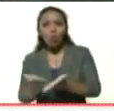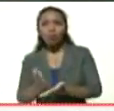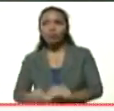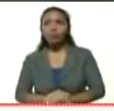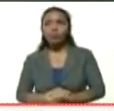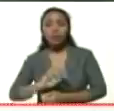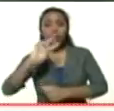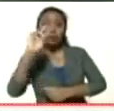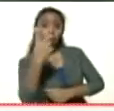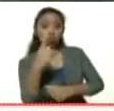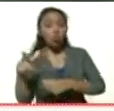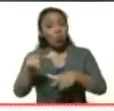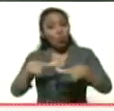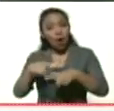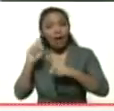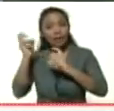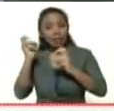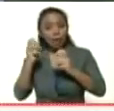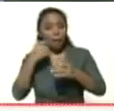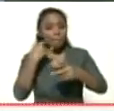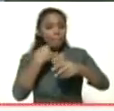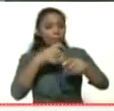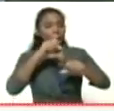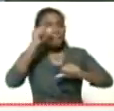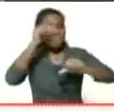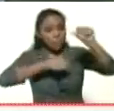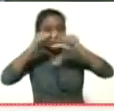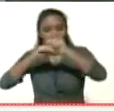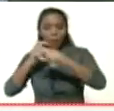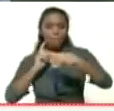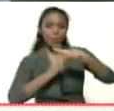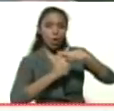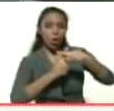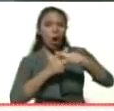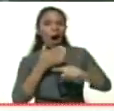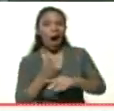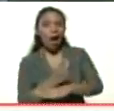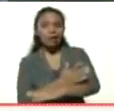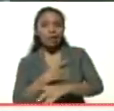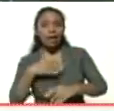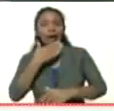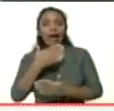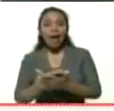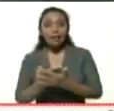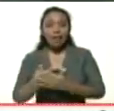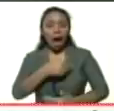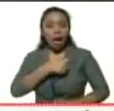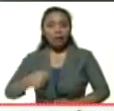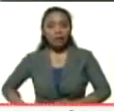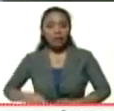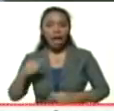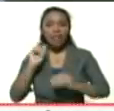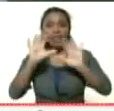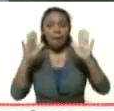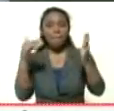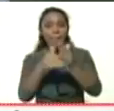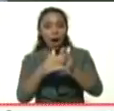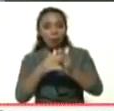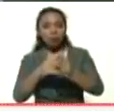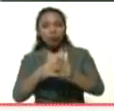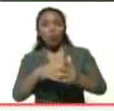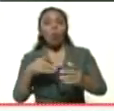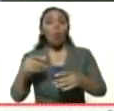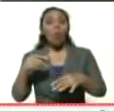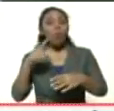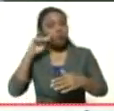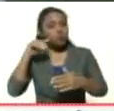el despistaje. Gracias al trabajo y la colaboración con la República Popular China, ya tenemos más de 10.000 pruebas rápidas